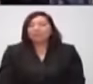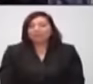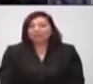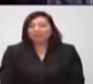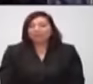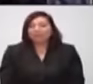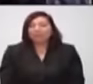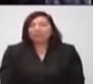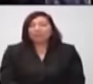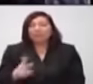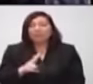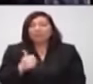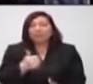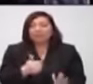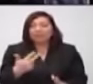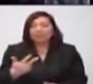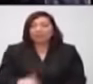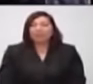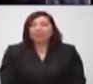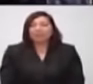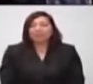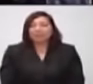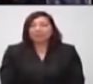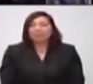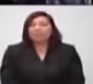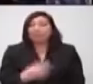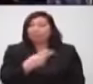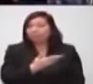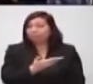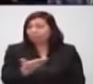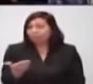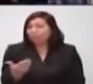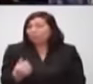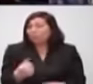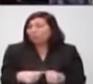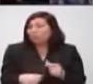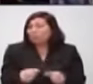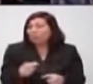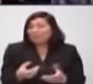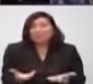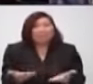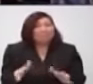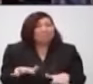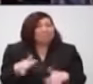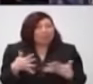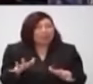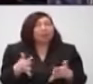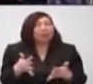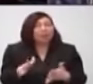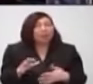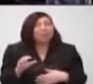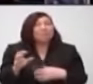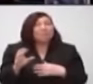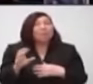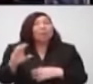es 6.363. Para que vean, el número de habitantes es muy parecido entre